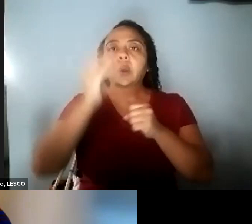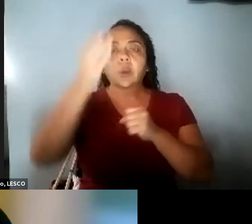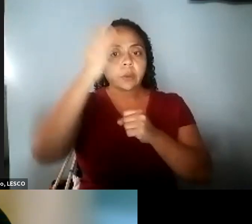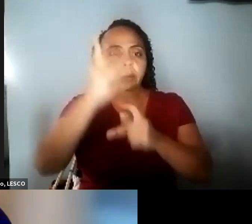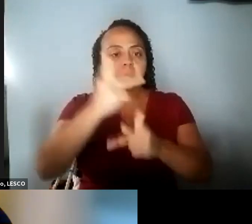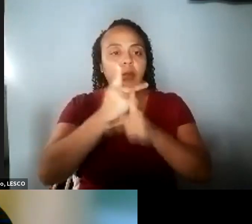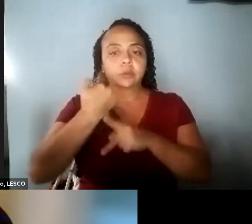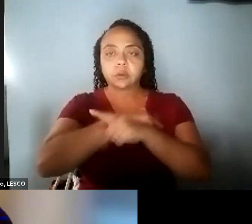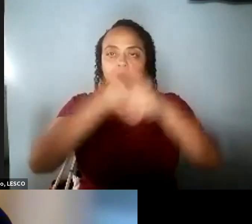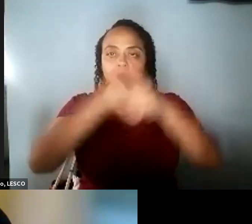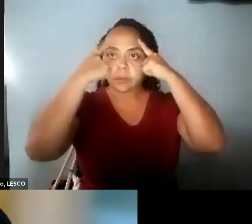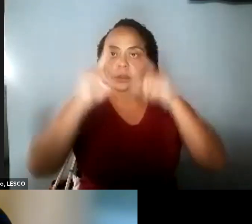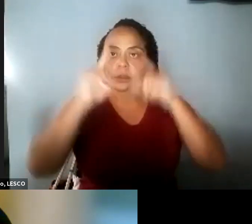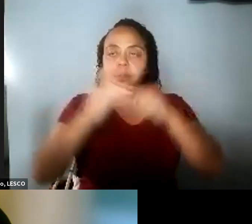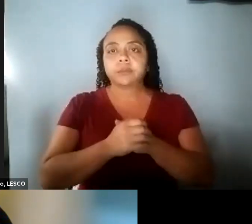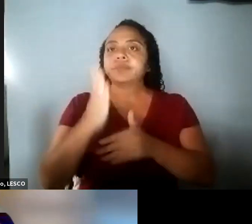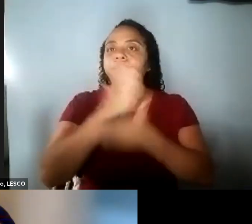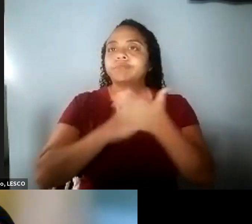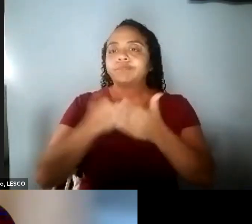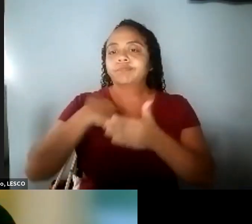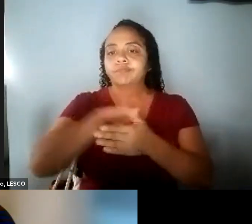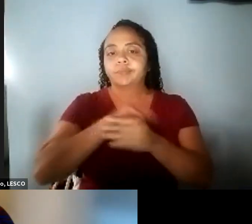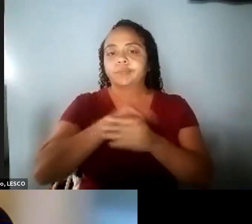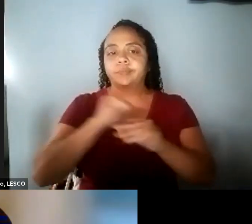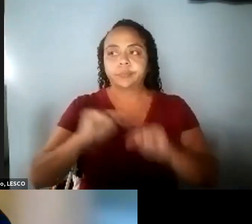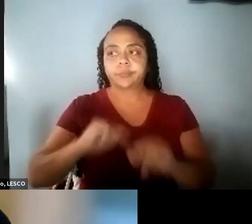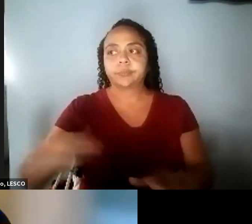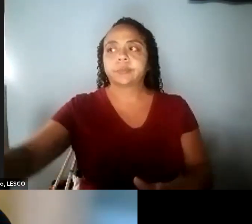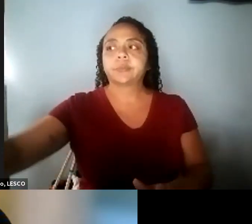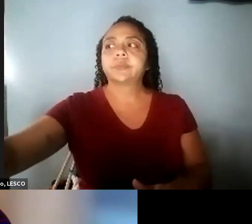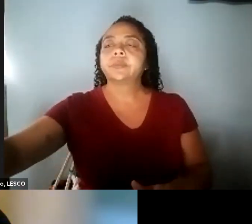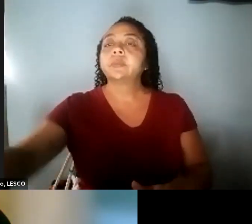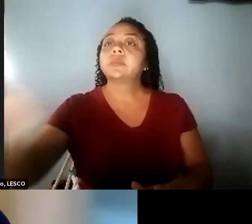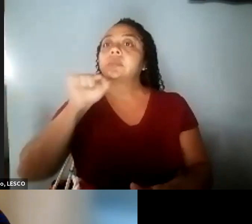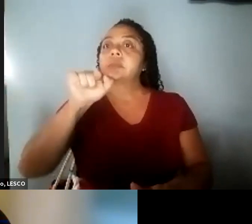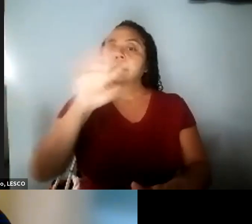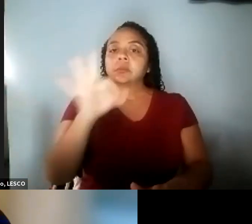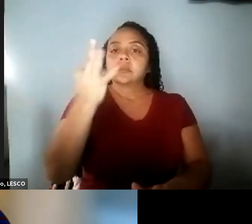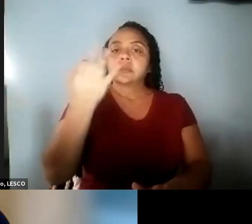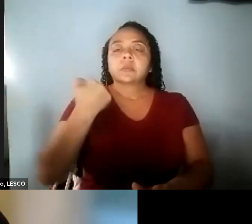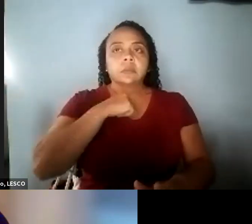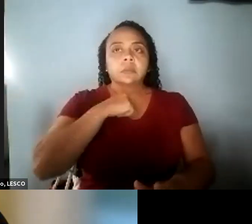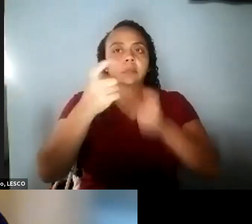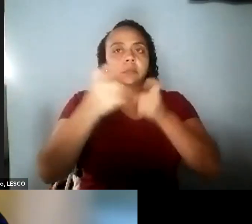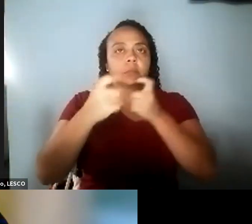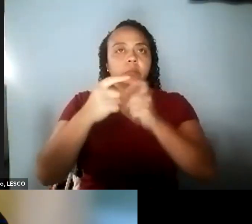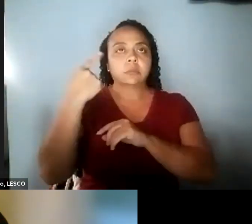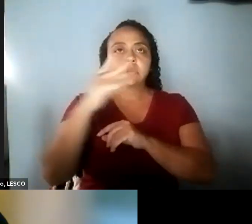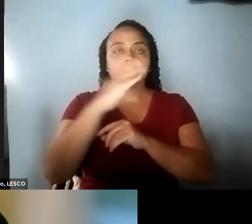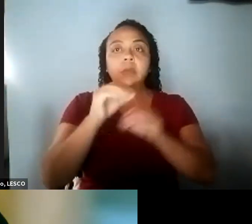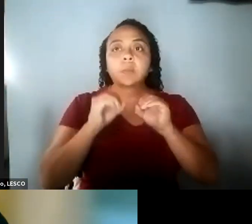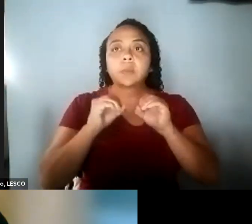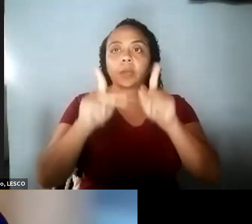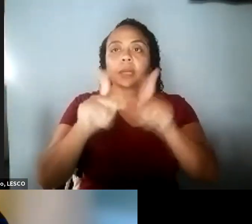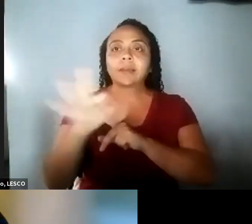pues general y en algunos de nuestros negocios de esta forma vamos a estar gestionando los riesgos de oportunidades de manera